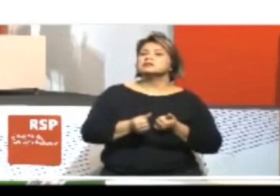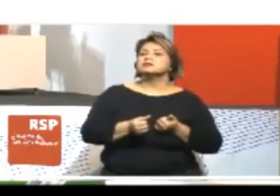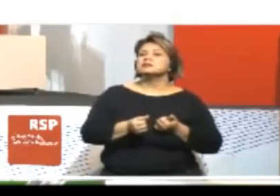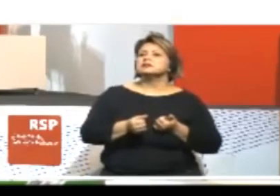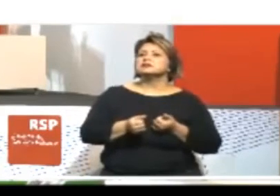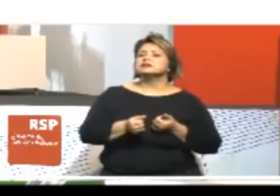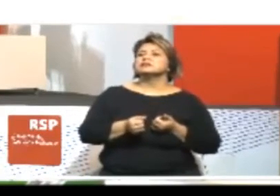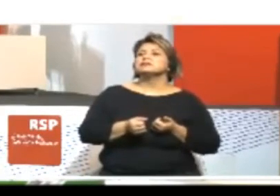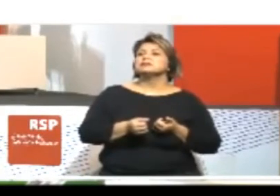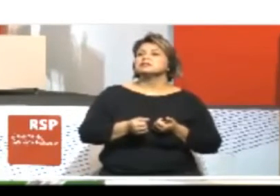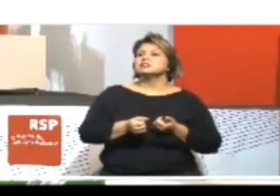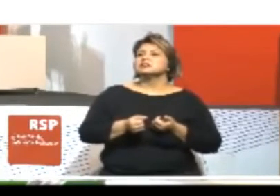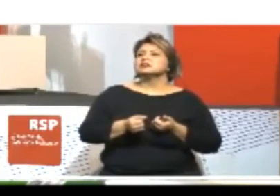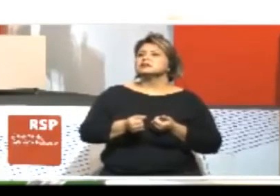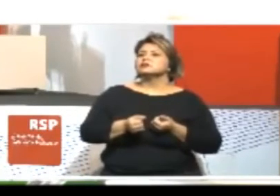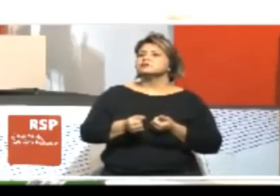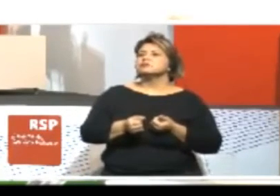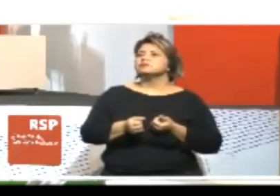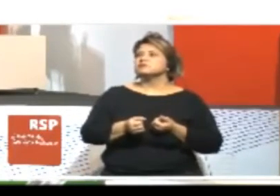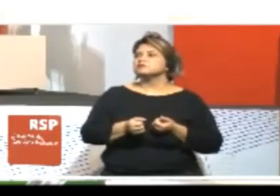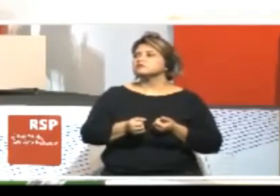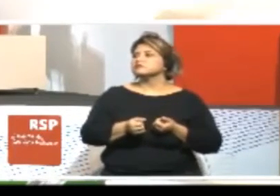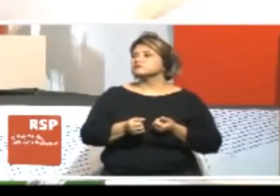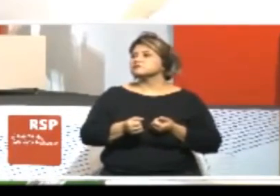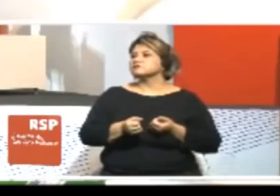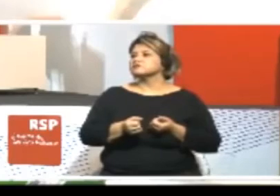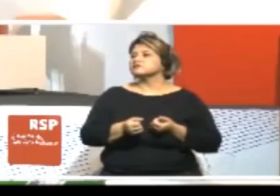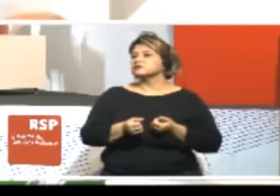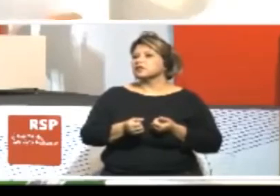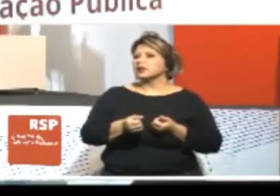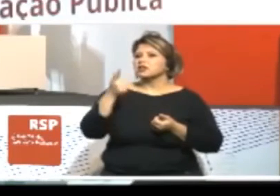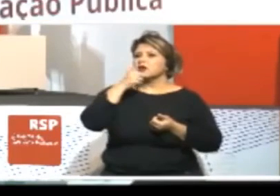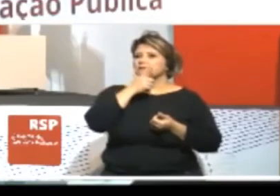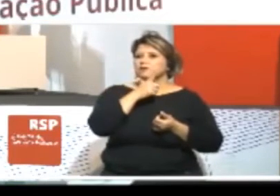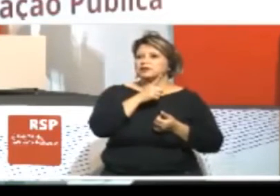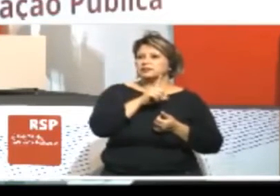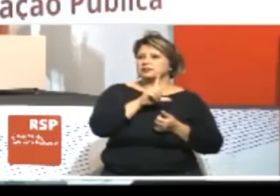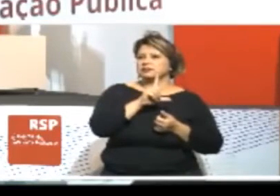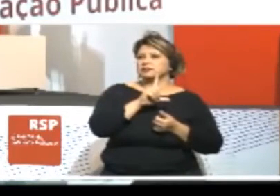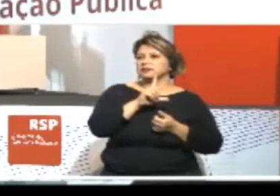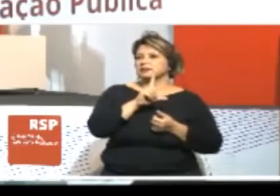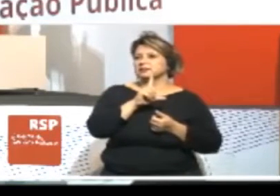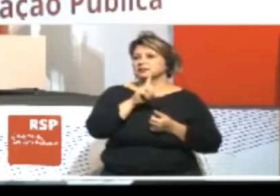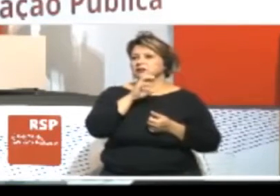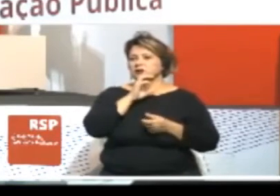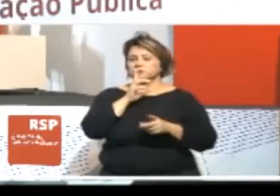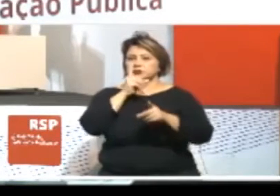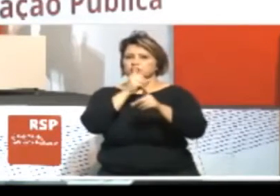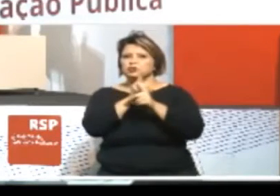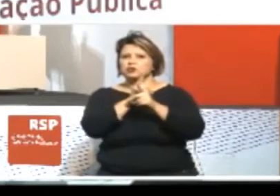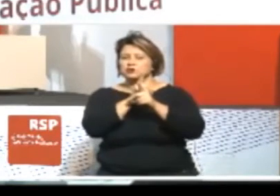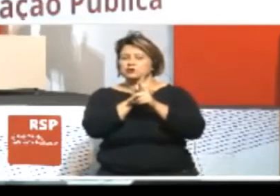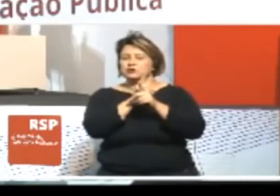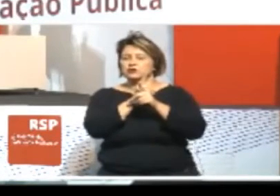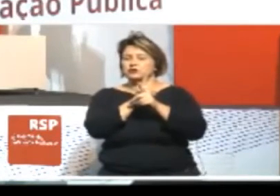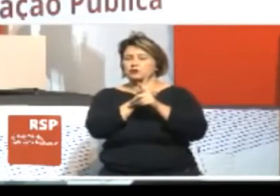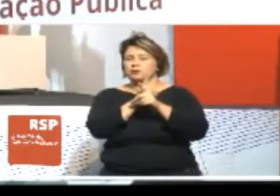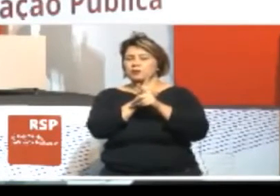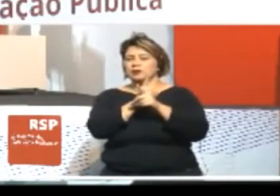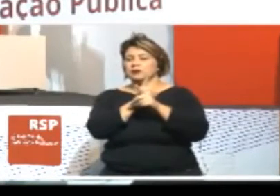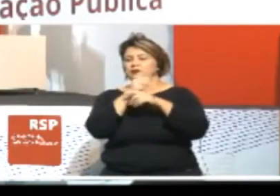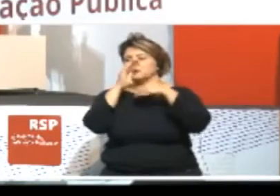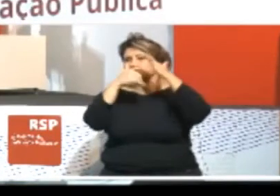transformo de gobernanza en desarrollo? Es una pregunta muy interesante, pero lo que queremos es